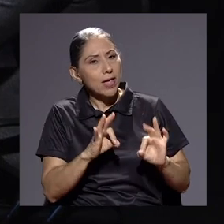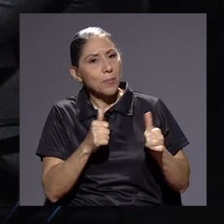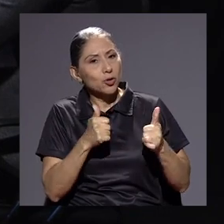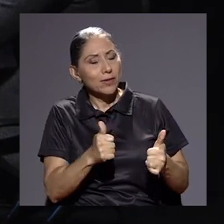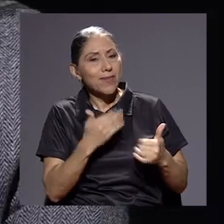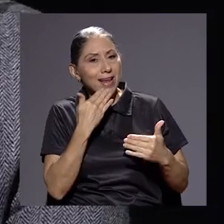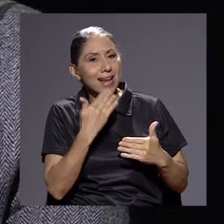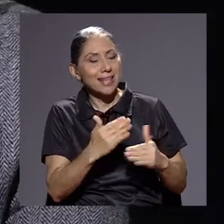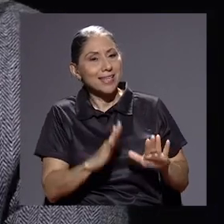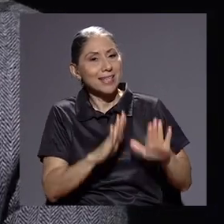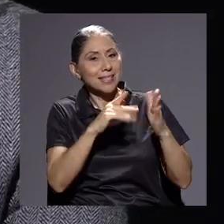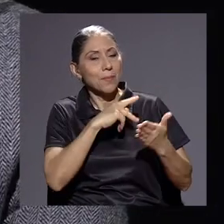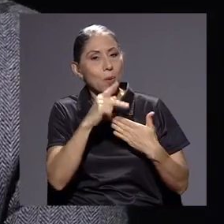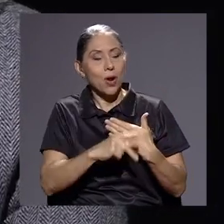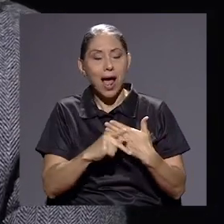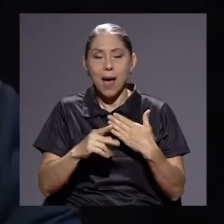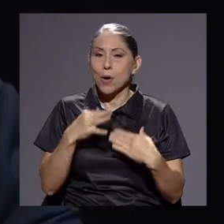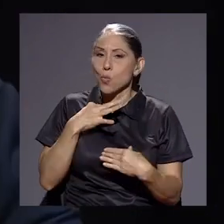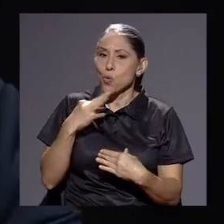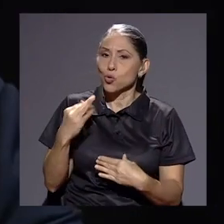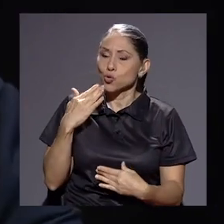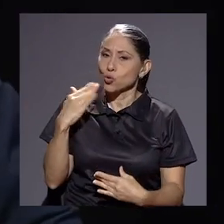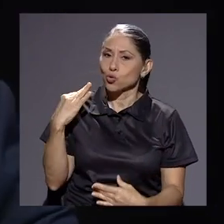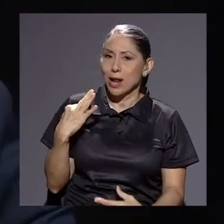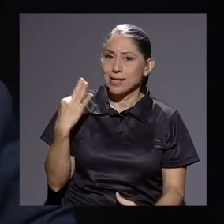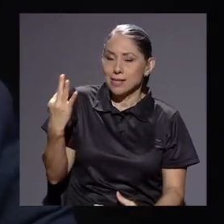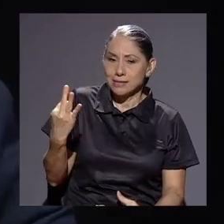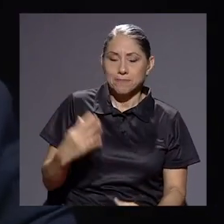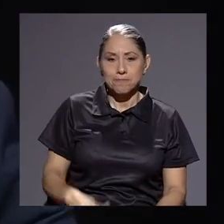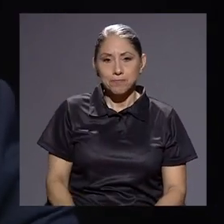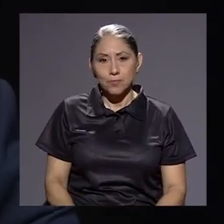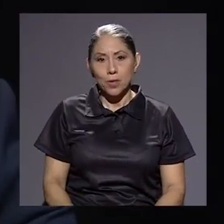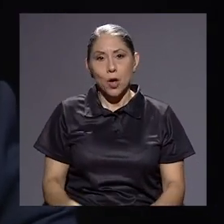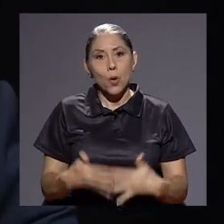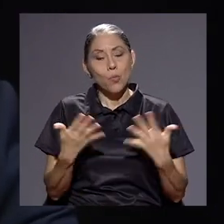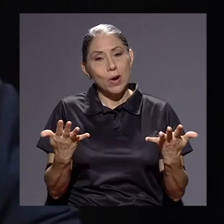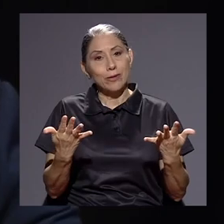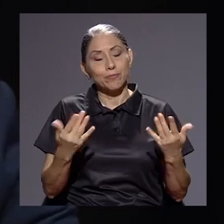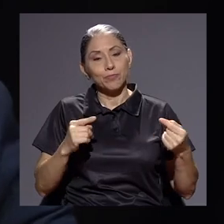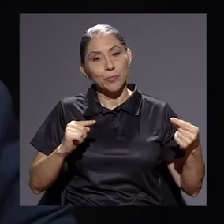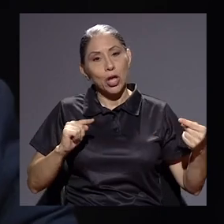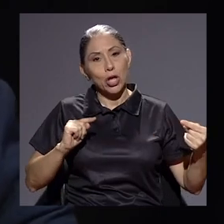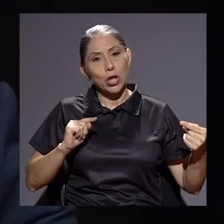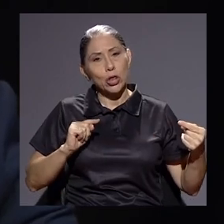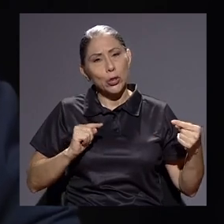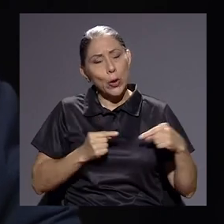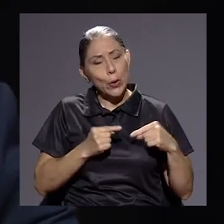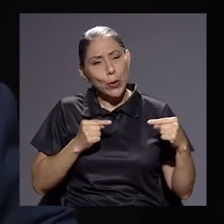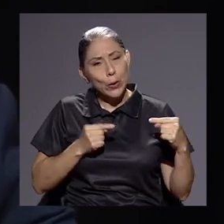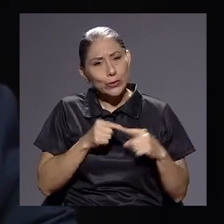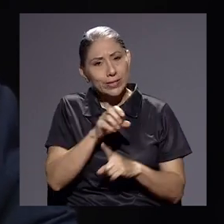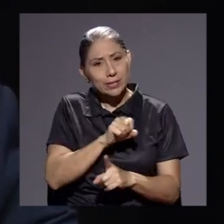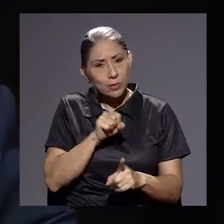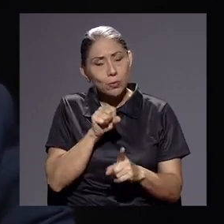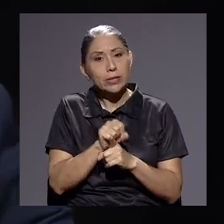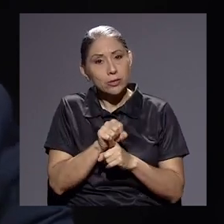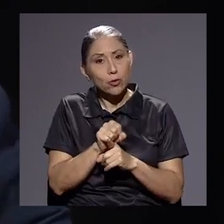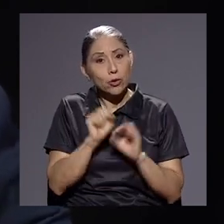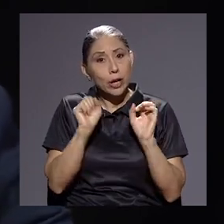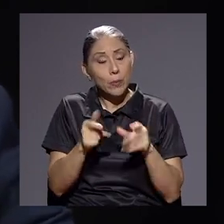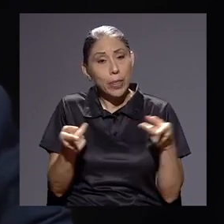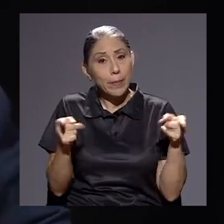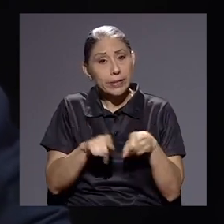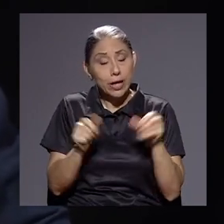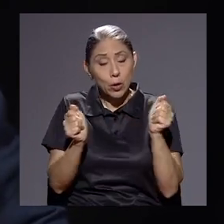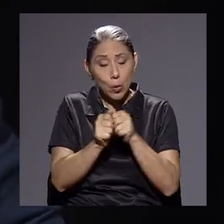gusto y muchas gracias por la invitación. Bueno, el doloroso paso que hace cuando se llega a una